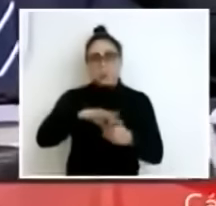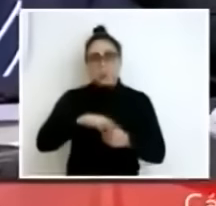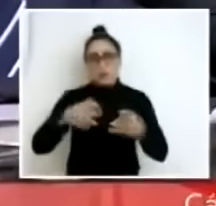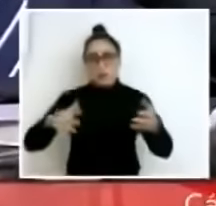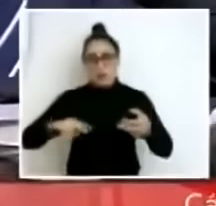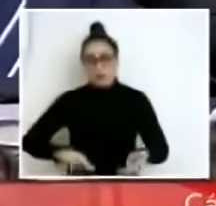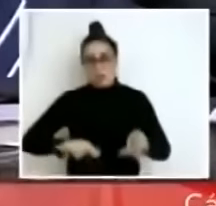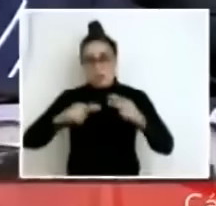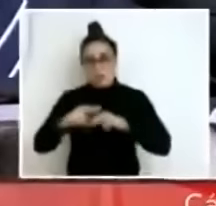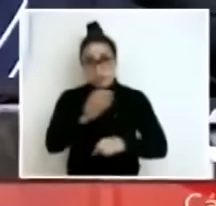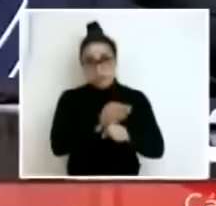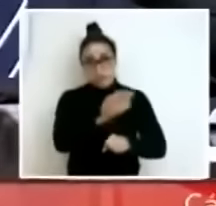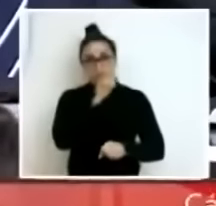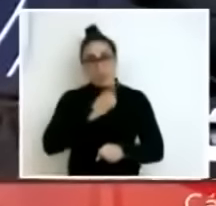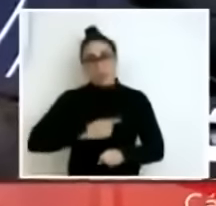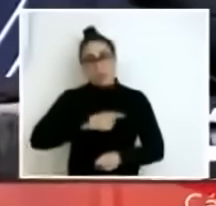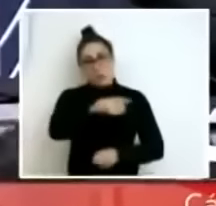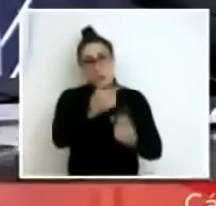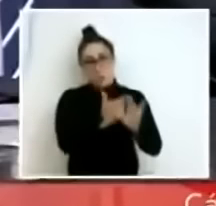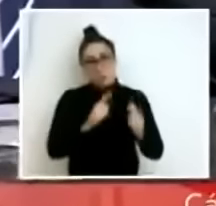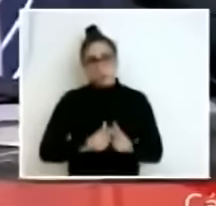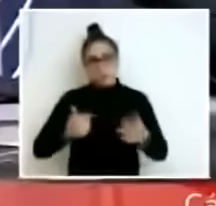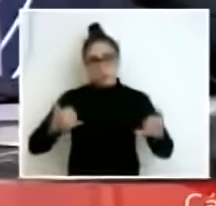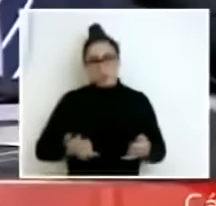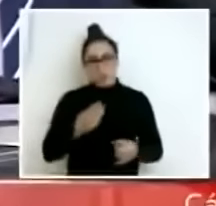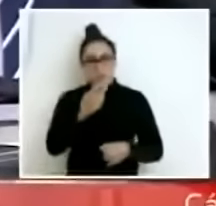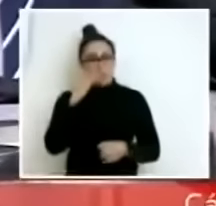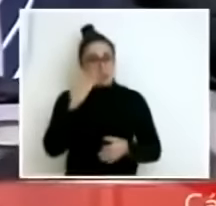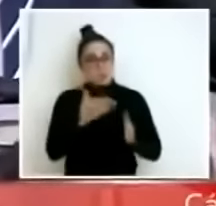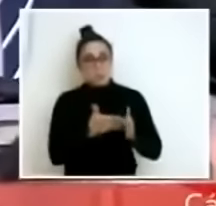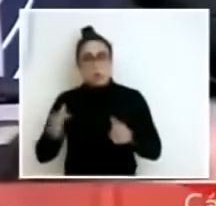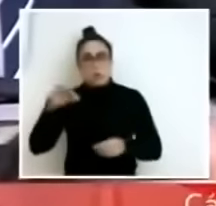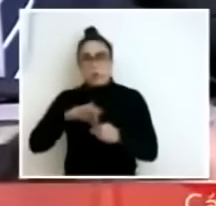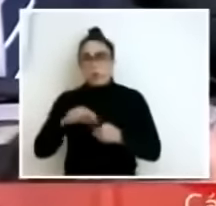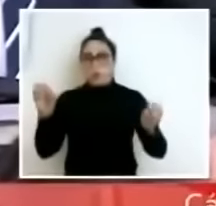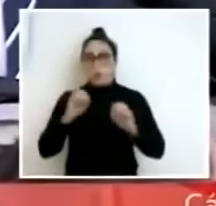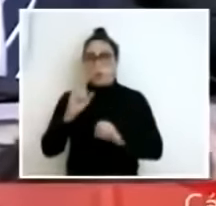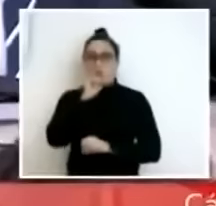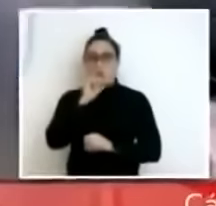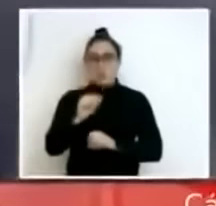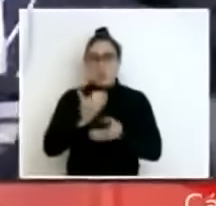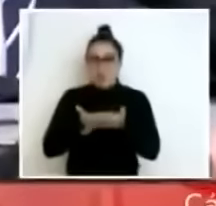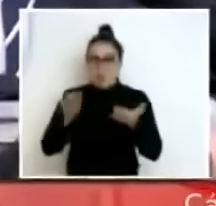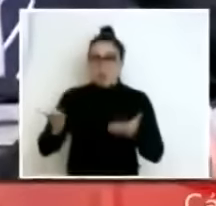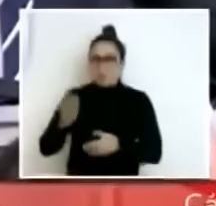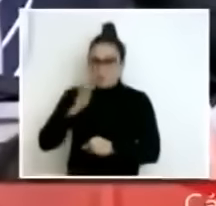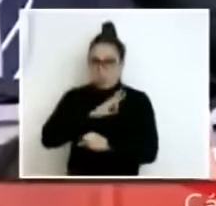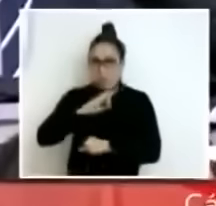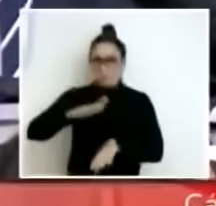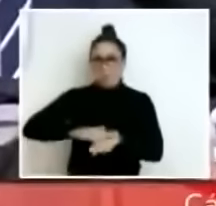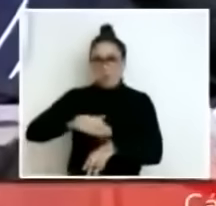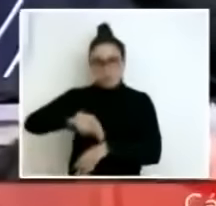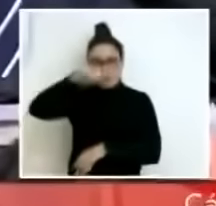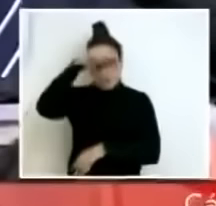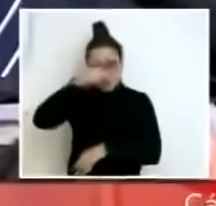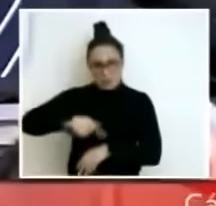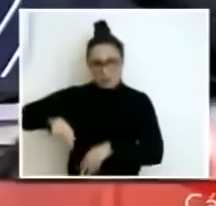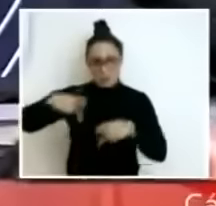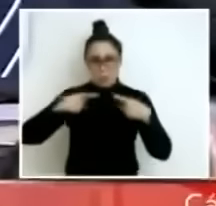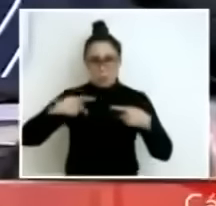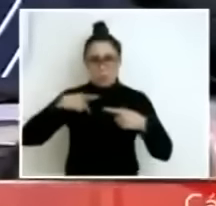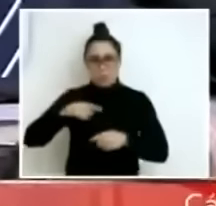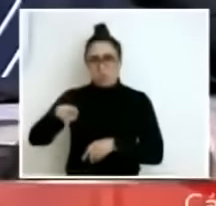conservadores no pudo haber hecho una elección con mayor Tino Y con mayor sabiduría como estamos seguros lo hará